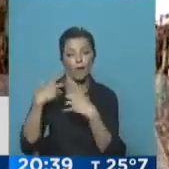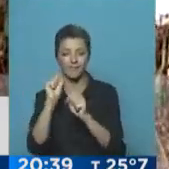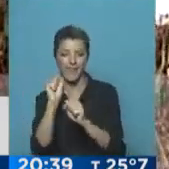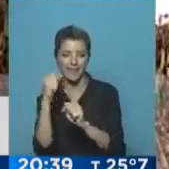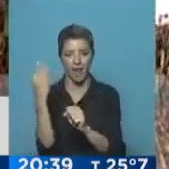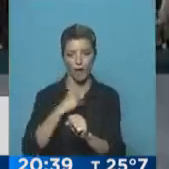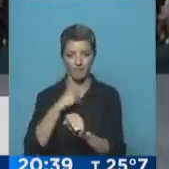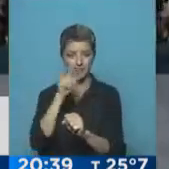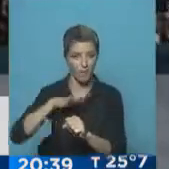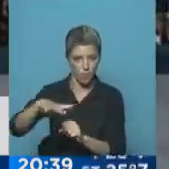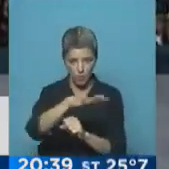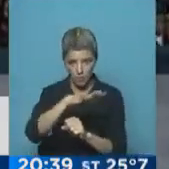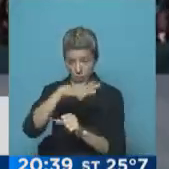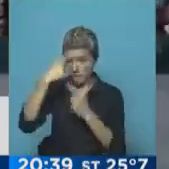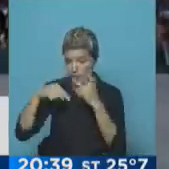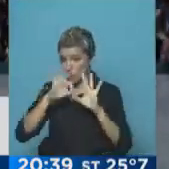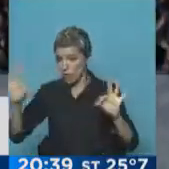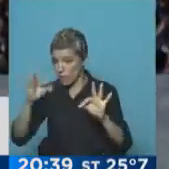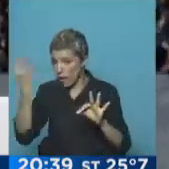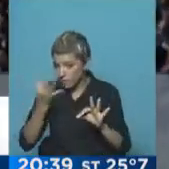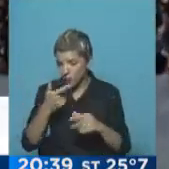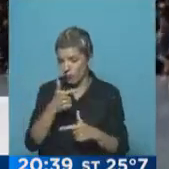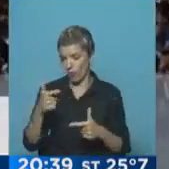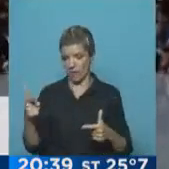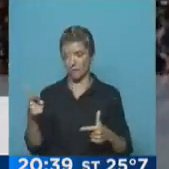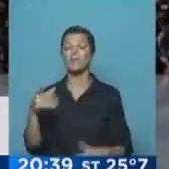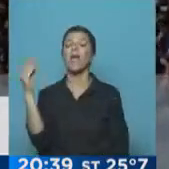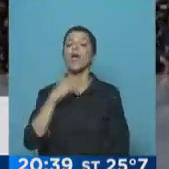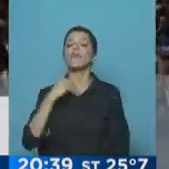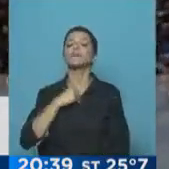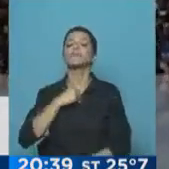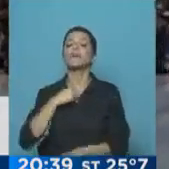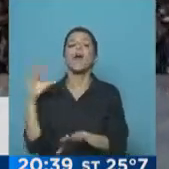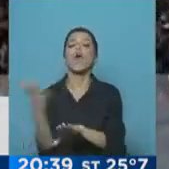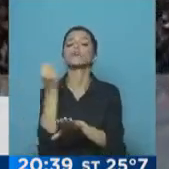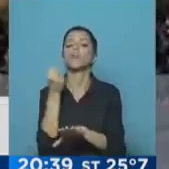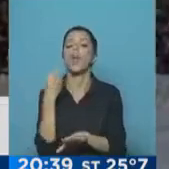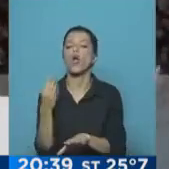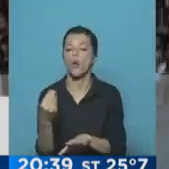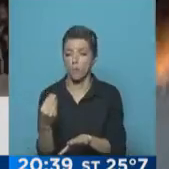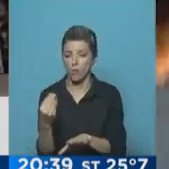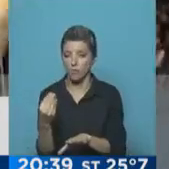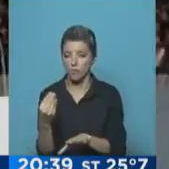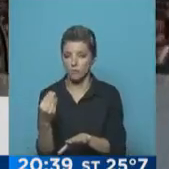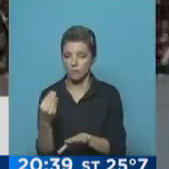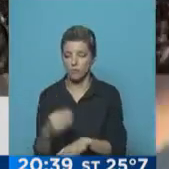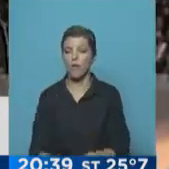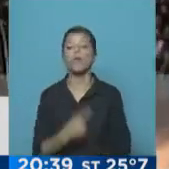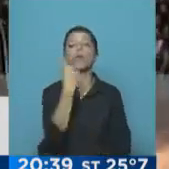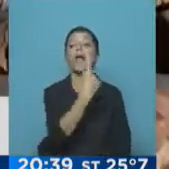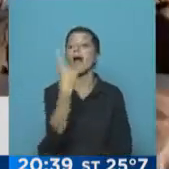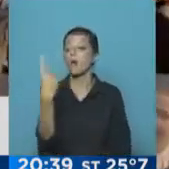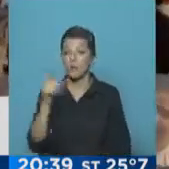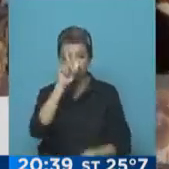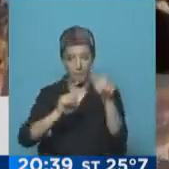popular y social. La confianza se construye cuando cada argentino,